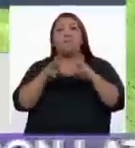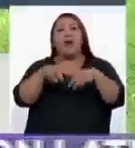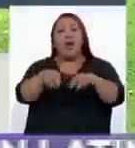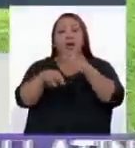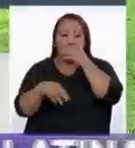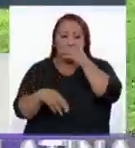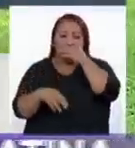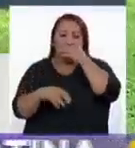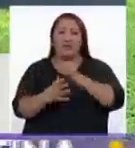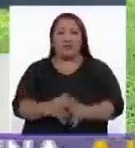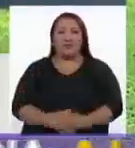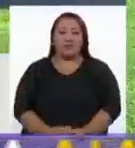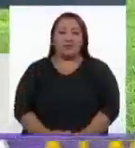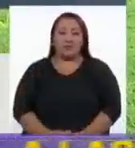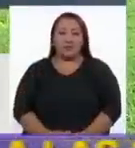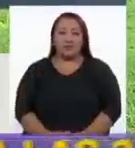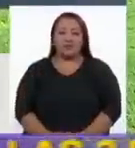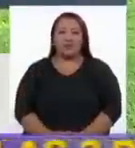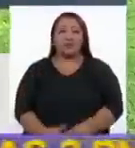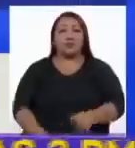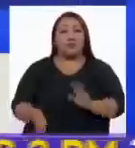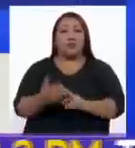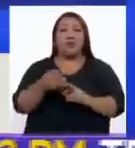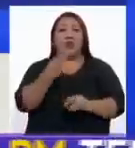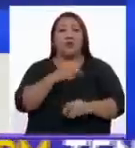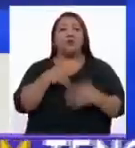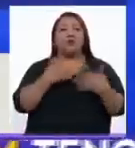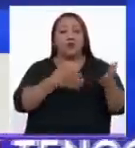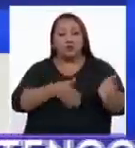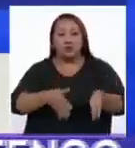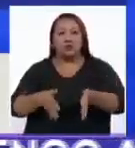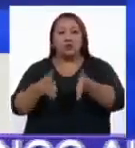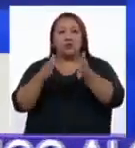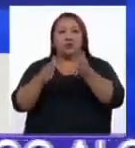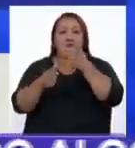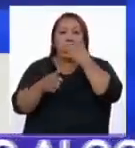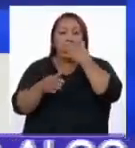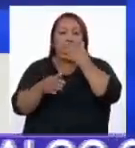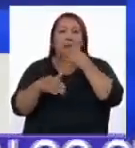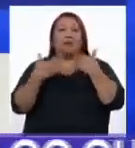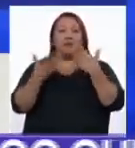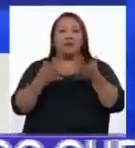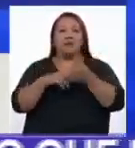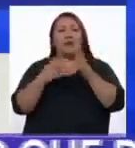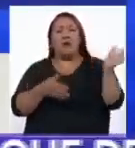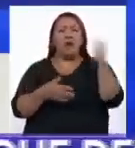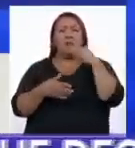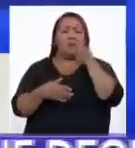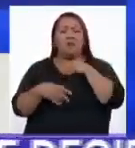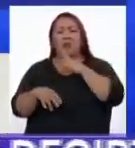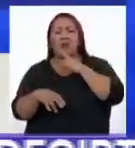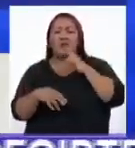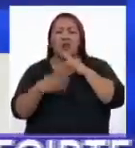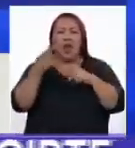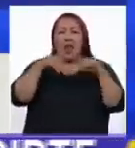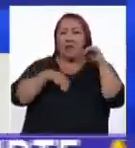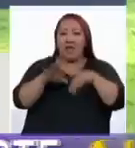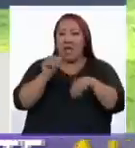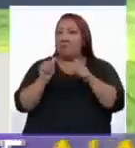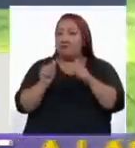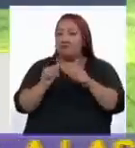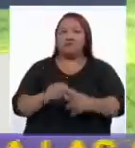su edad y por la enfermedad que tiene, porque le he sacado del hospital, yo he querido sacar a darle una distracción. Y nos, lamentablemente nos ha